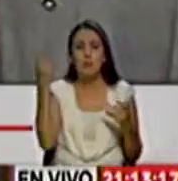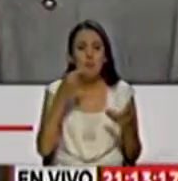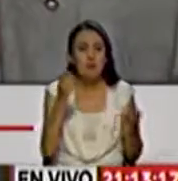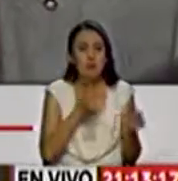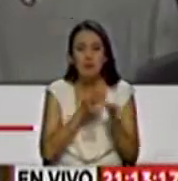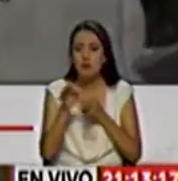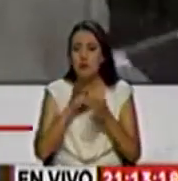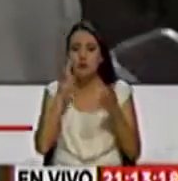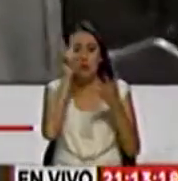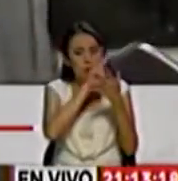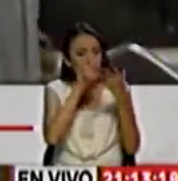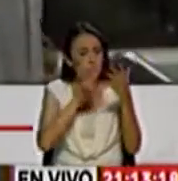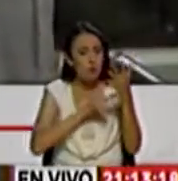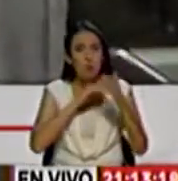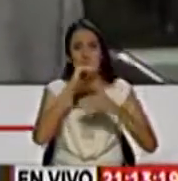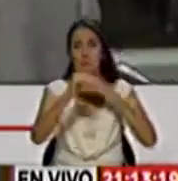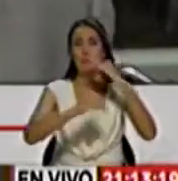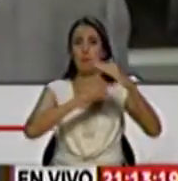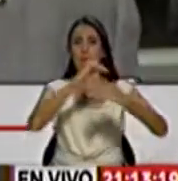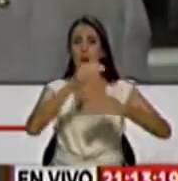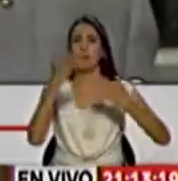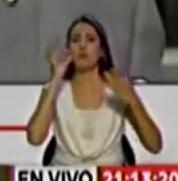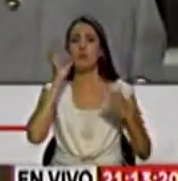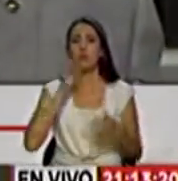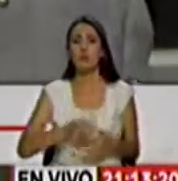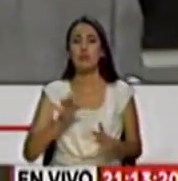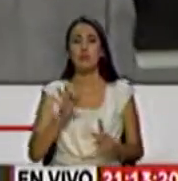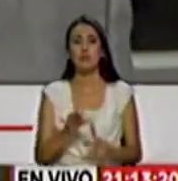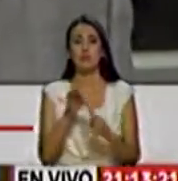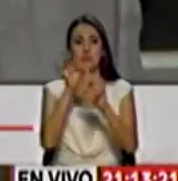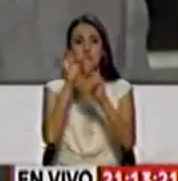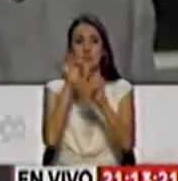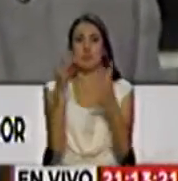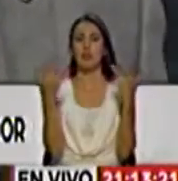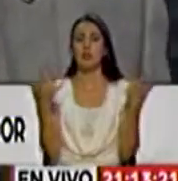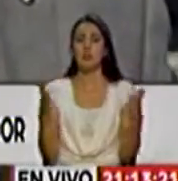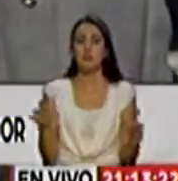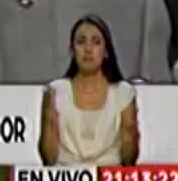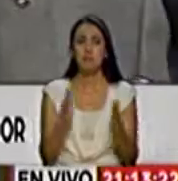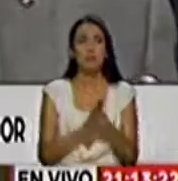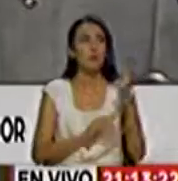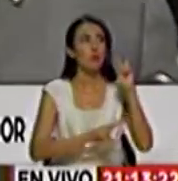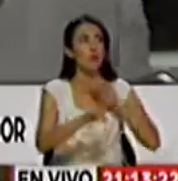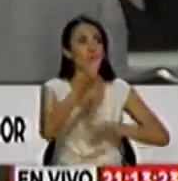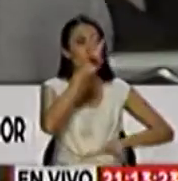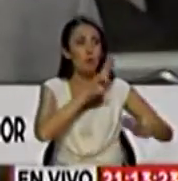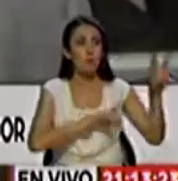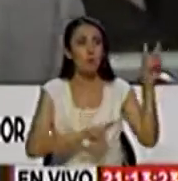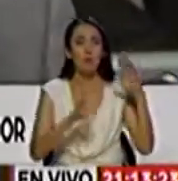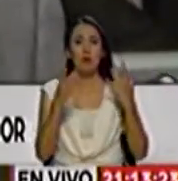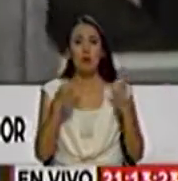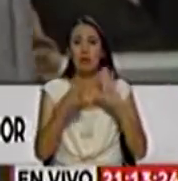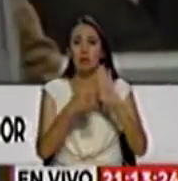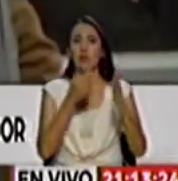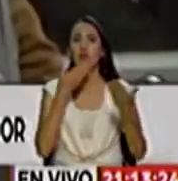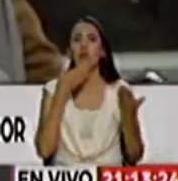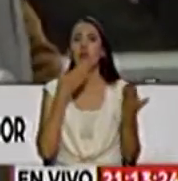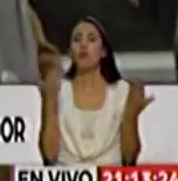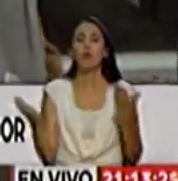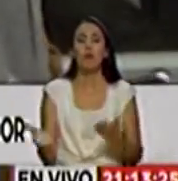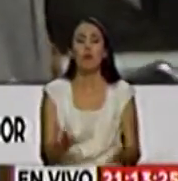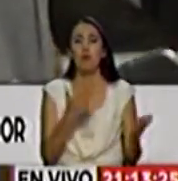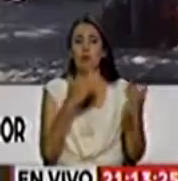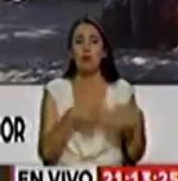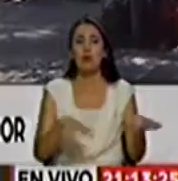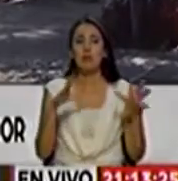haber dentro del proceso un examen especial, sin haber hecho un análisis, sin indicar, a ver, esta es